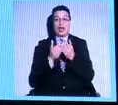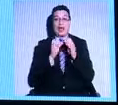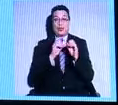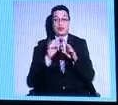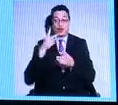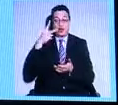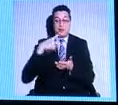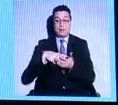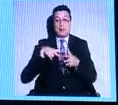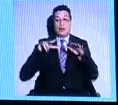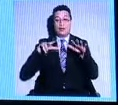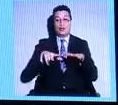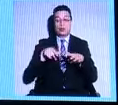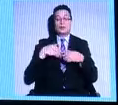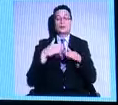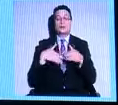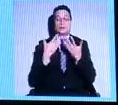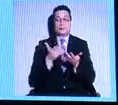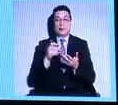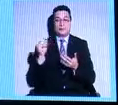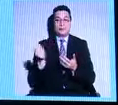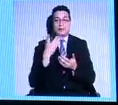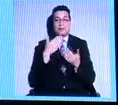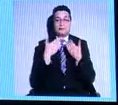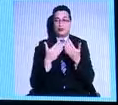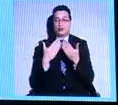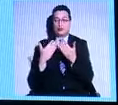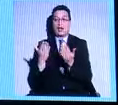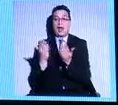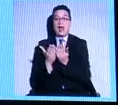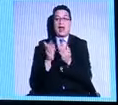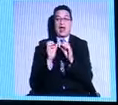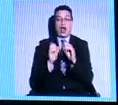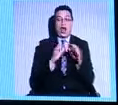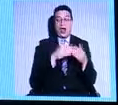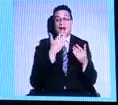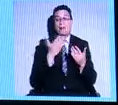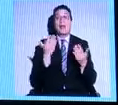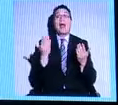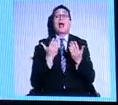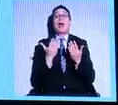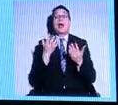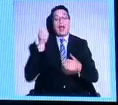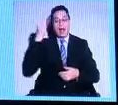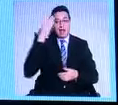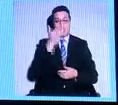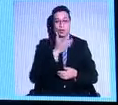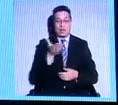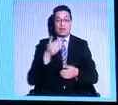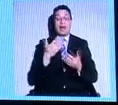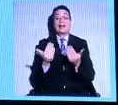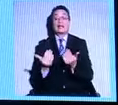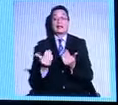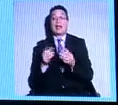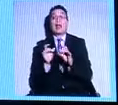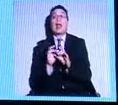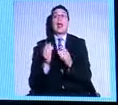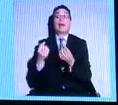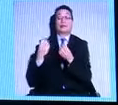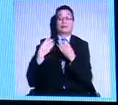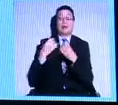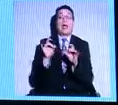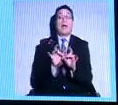se realizó la primera entrega de útiles escolares para estudiantes con necesidades educativas